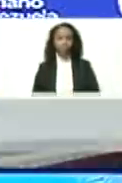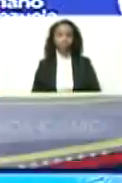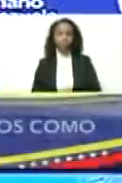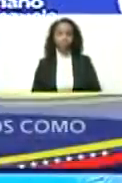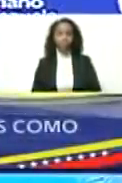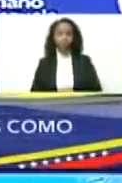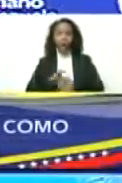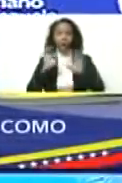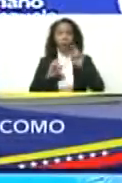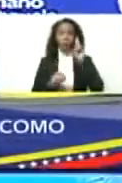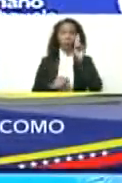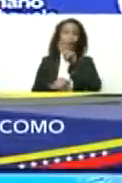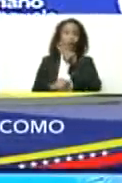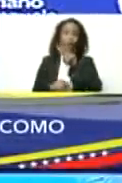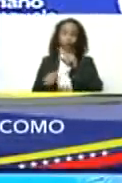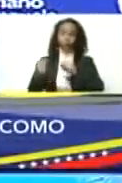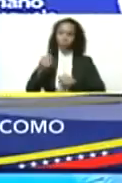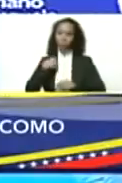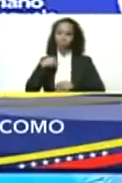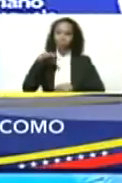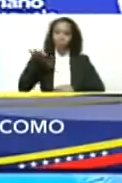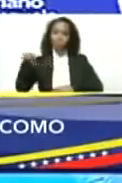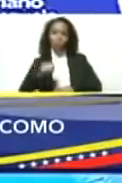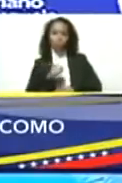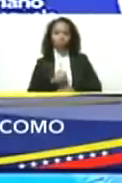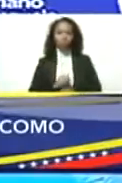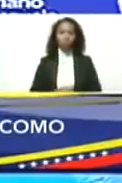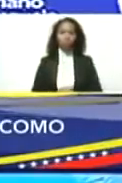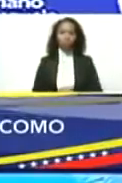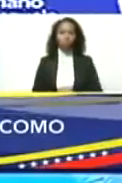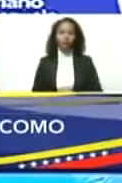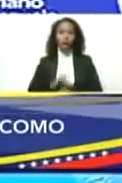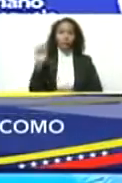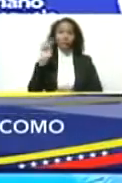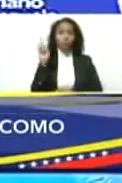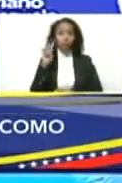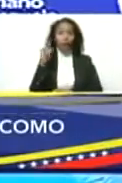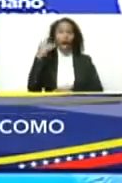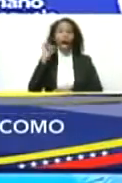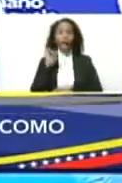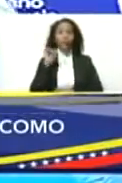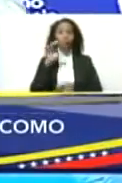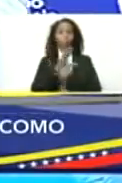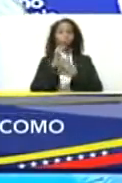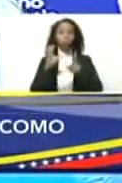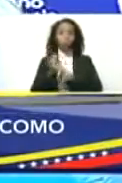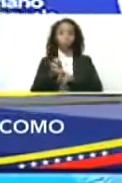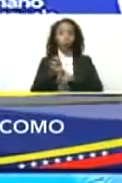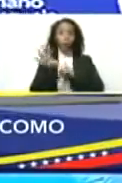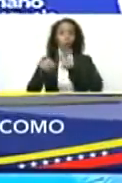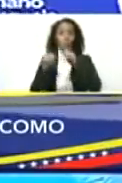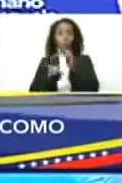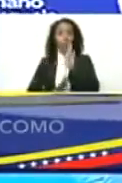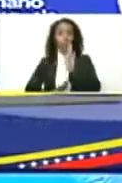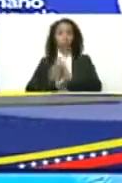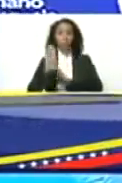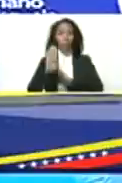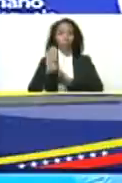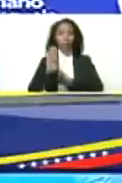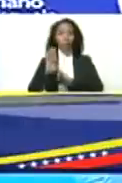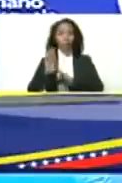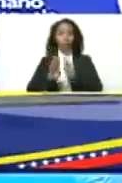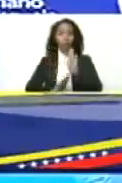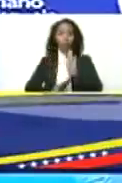Nada más que lo ve, este es lo mío, lo compra. El venezolano tiene hábitos de consumo de alta calidad, de